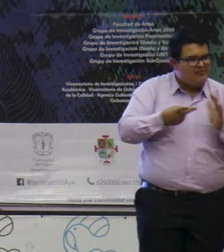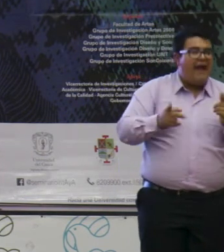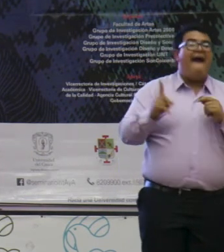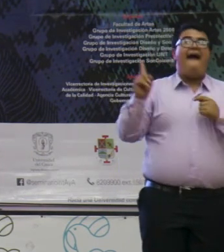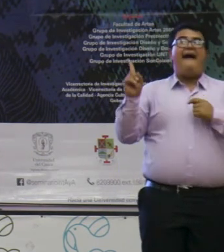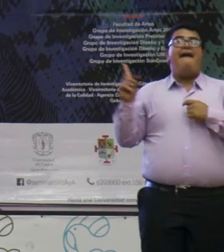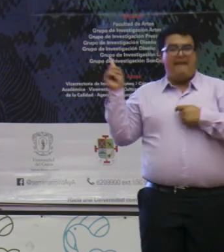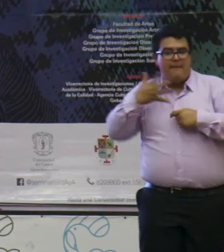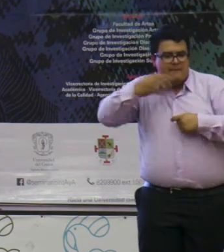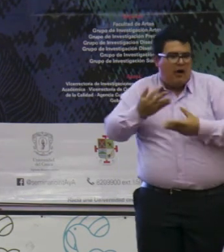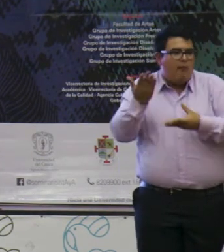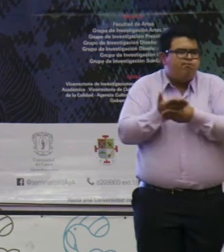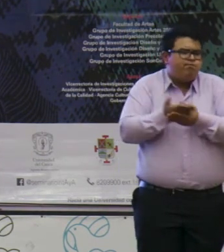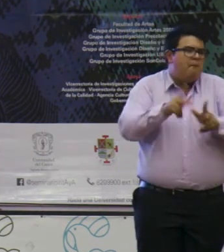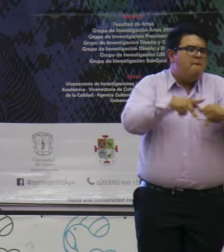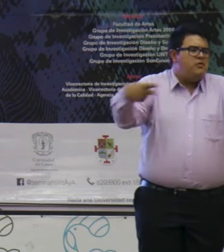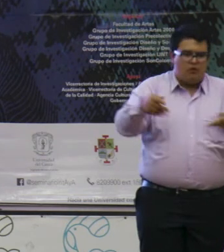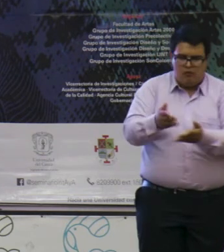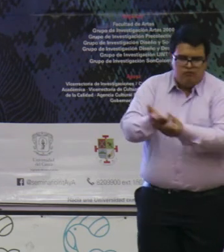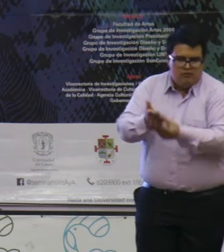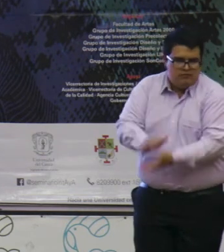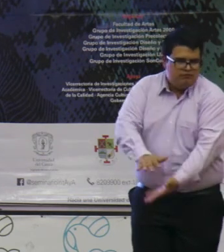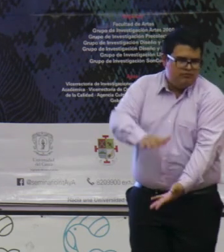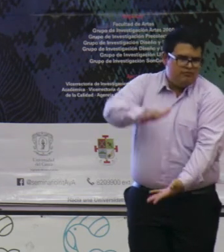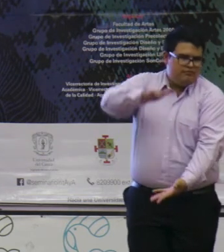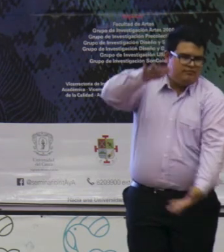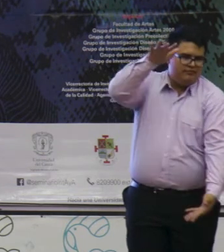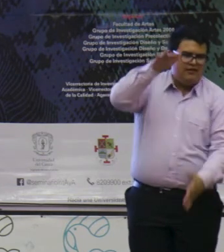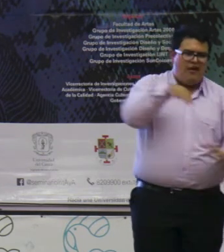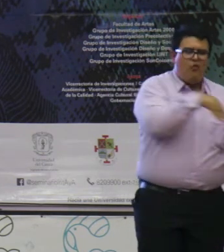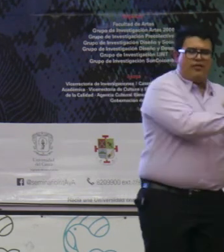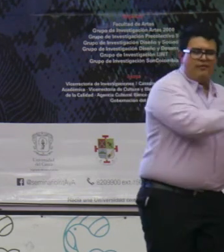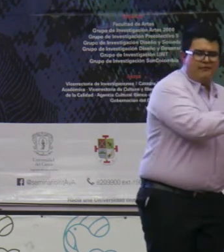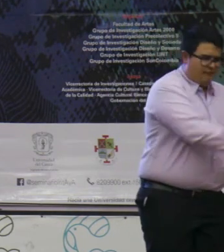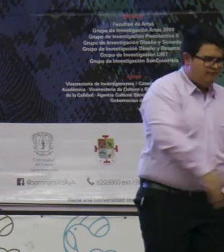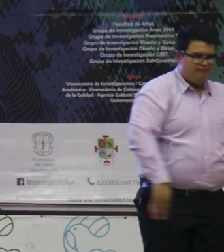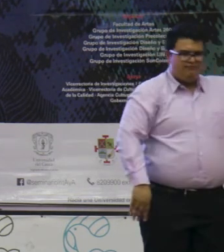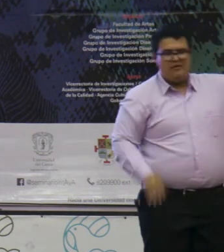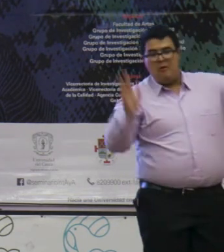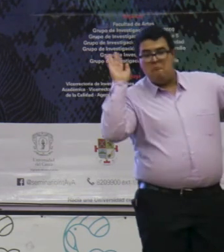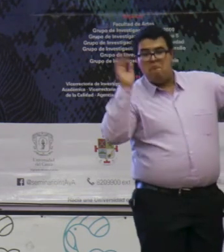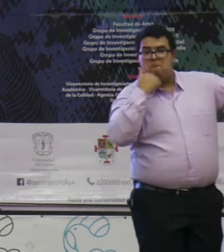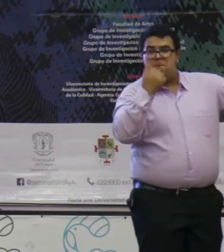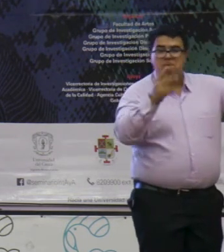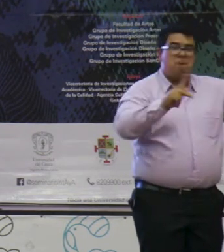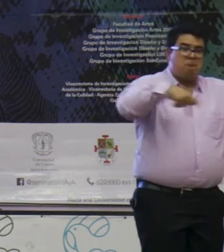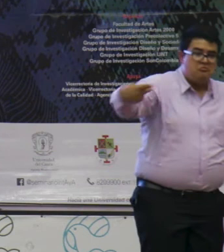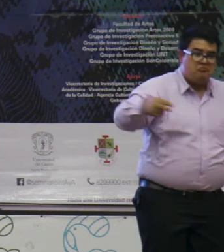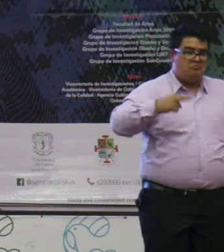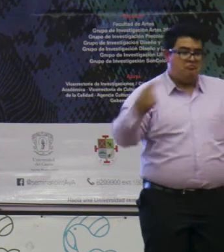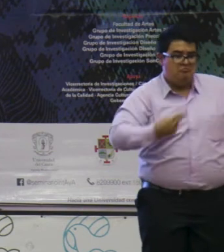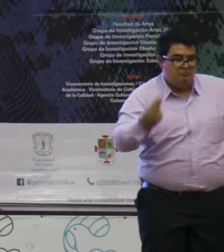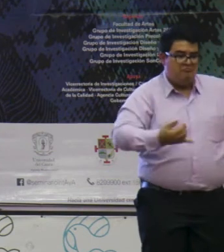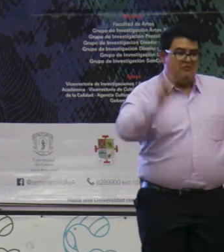pervivencia como archivo enorme, porque una de las copias tiene que sobrevivir. Alguna copia tendrá que sobrevivir en algún lado. Eso se